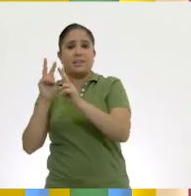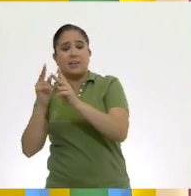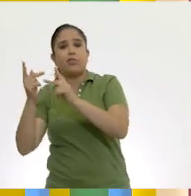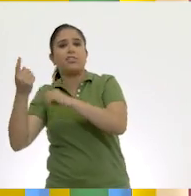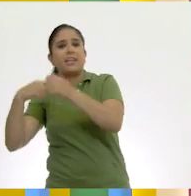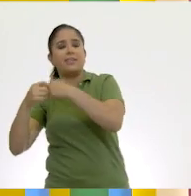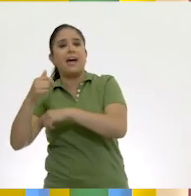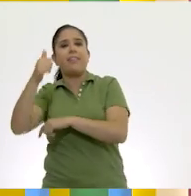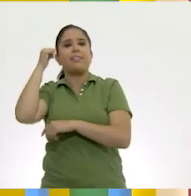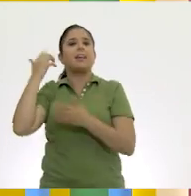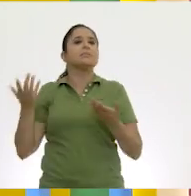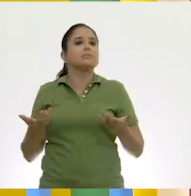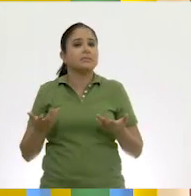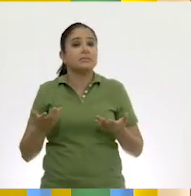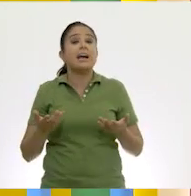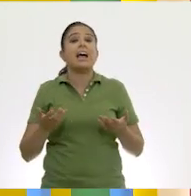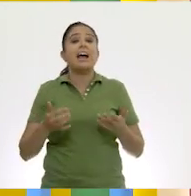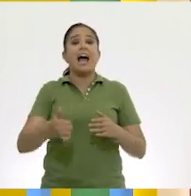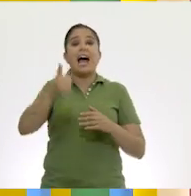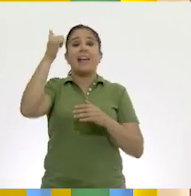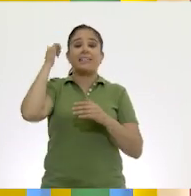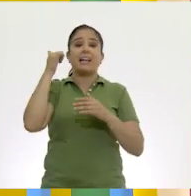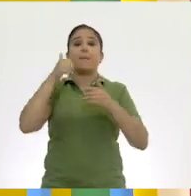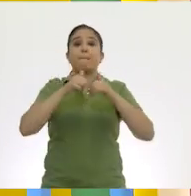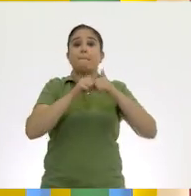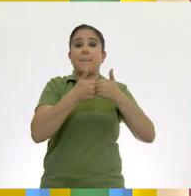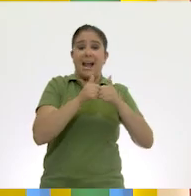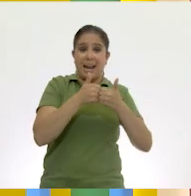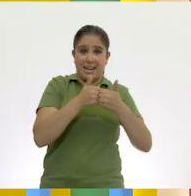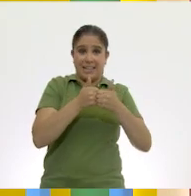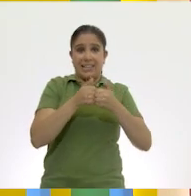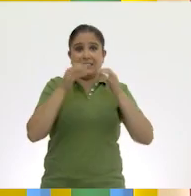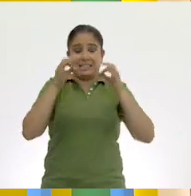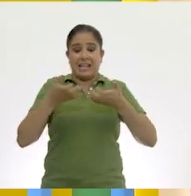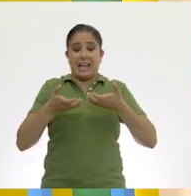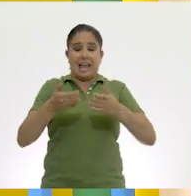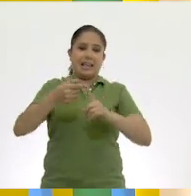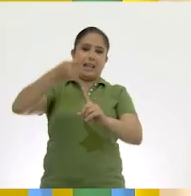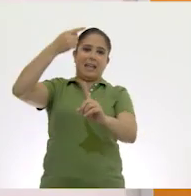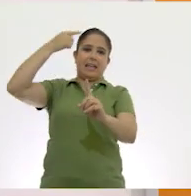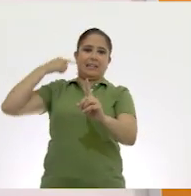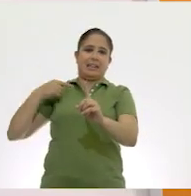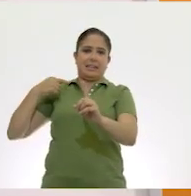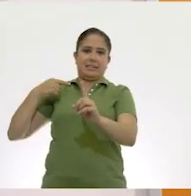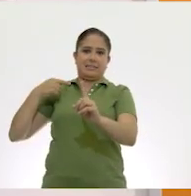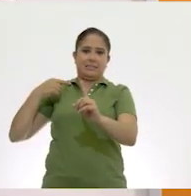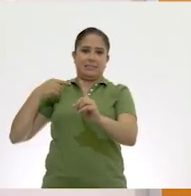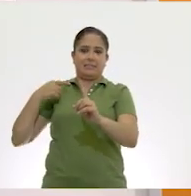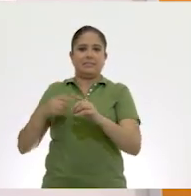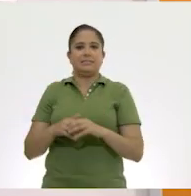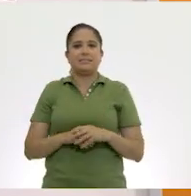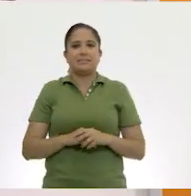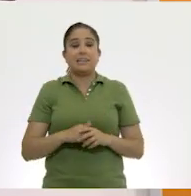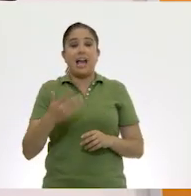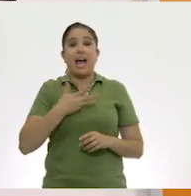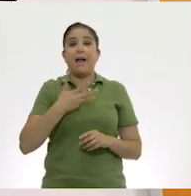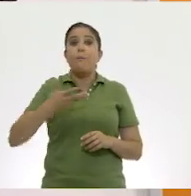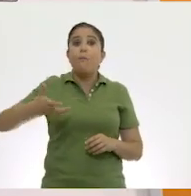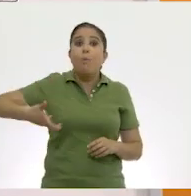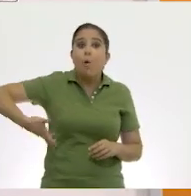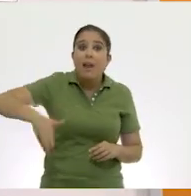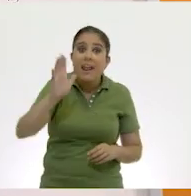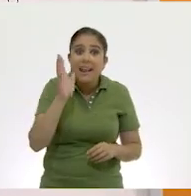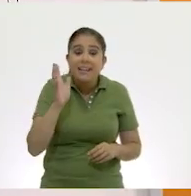la tienda está atrás de la panadería pero exactamente en la calle de atrás en la calle de atrás hay un boliche y